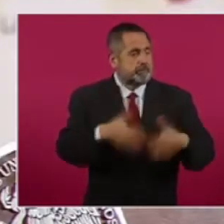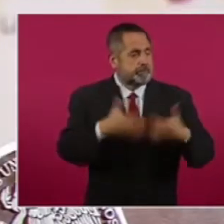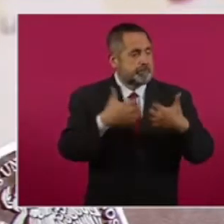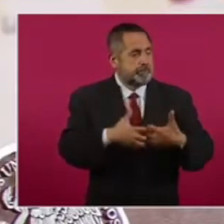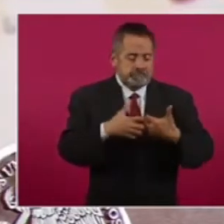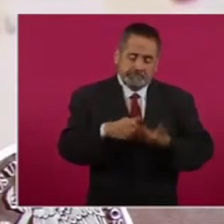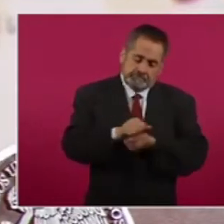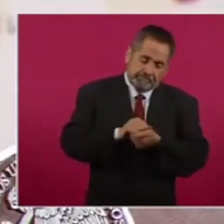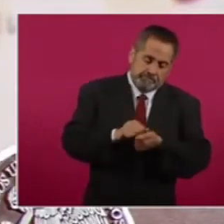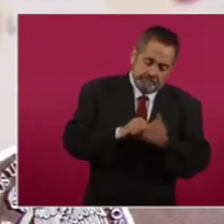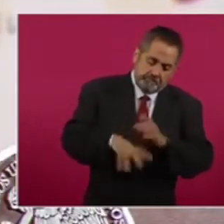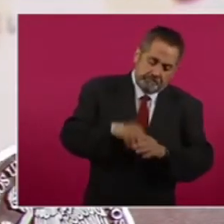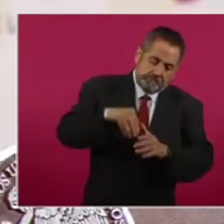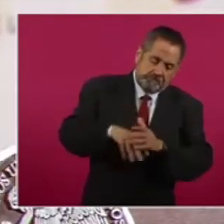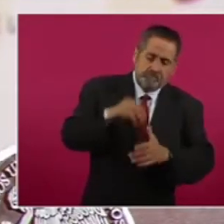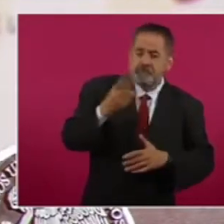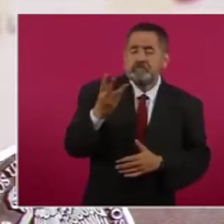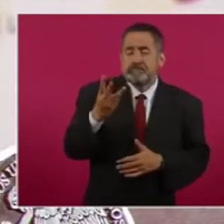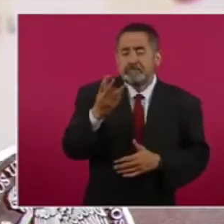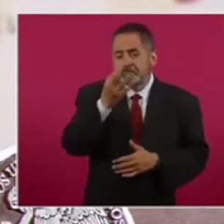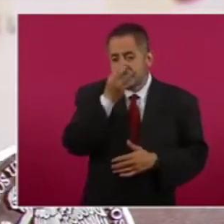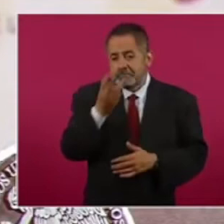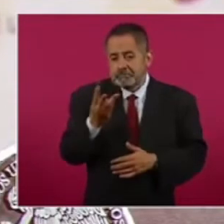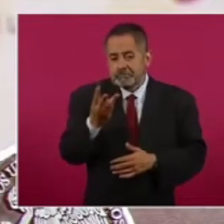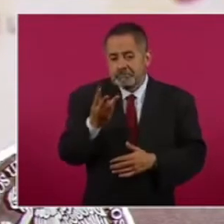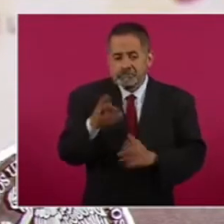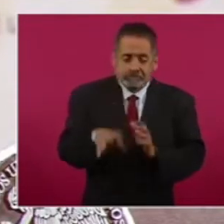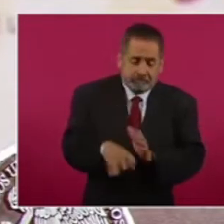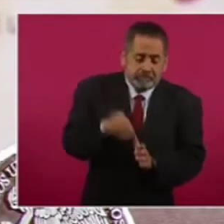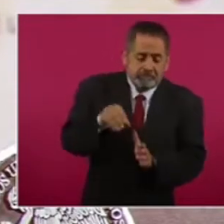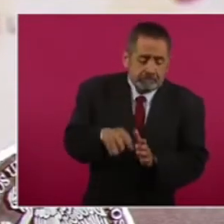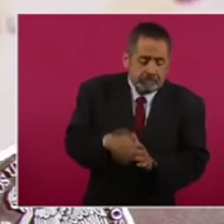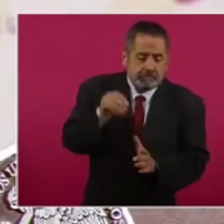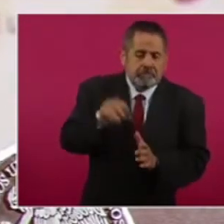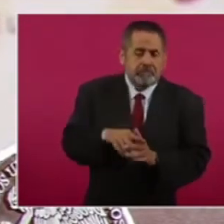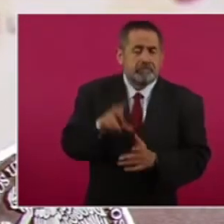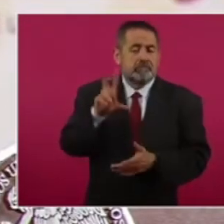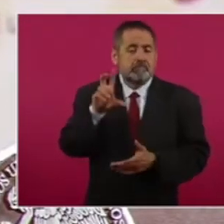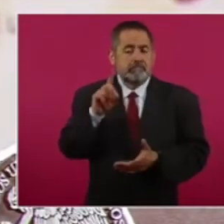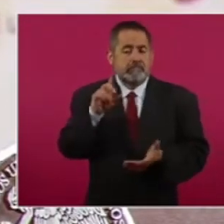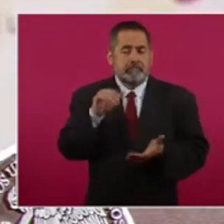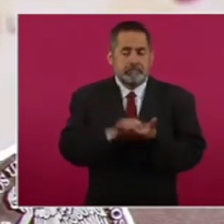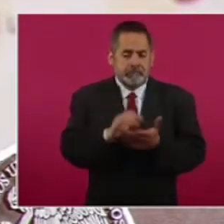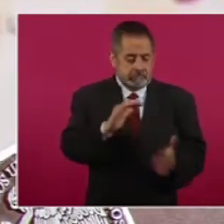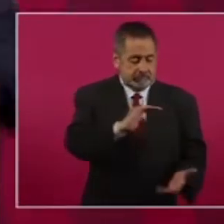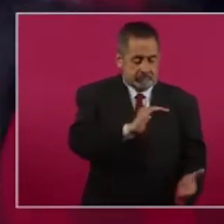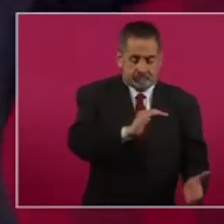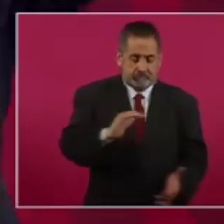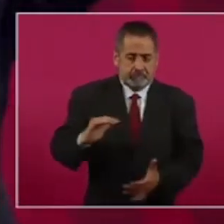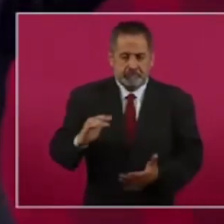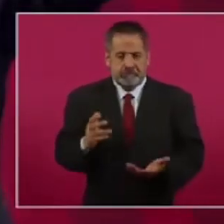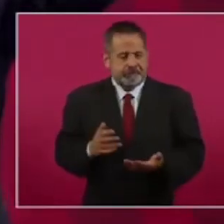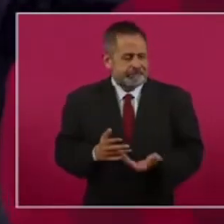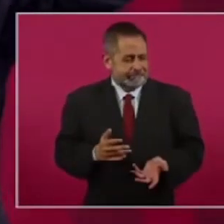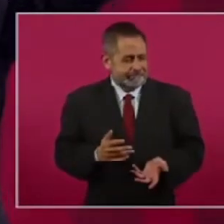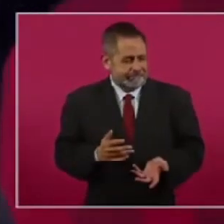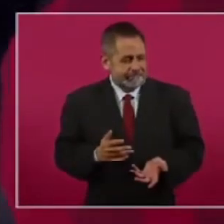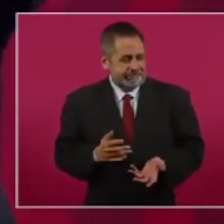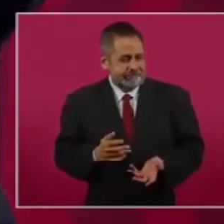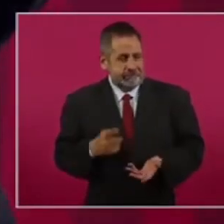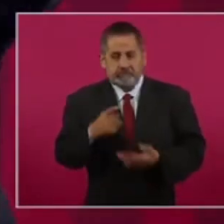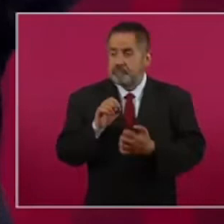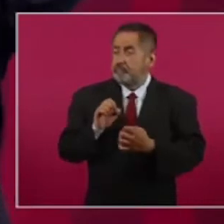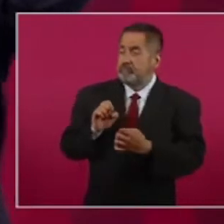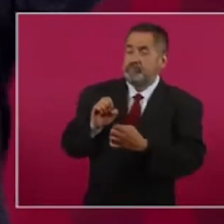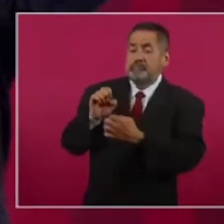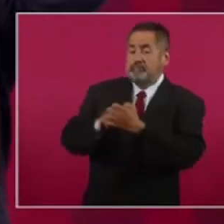Y cuando mucho, están extrayendo 30 mil barriles y engañaron de que a